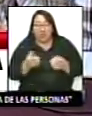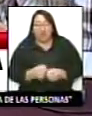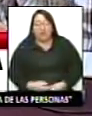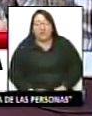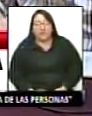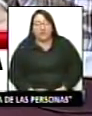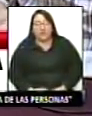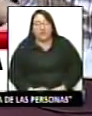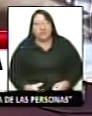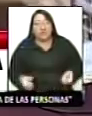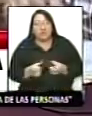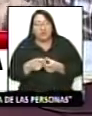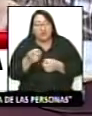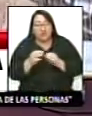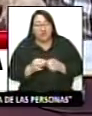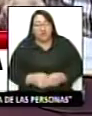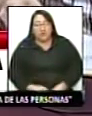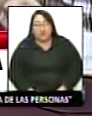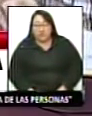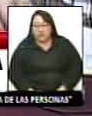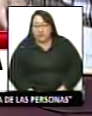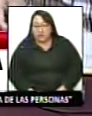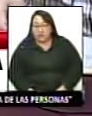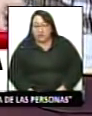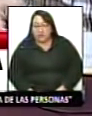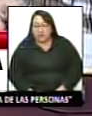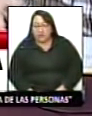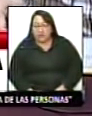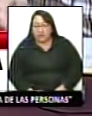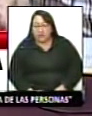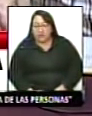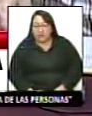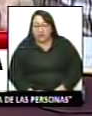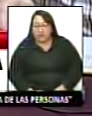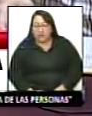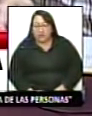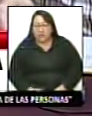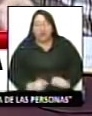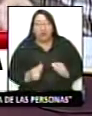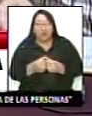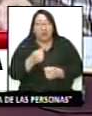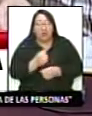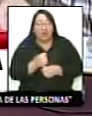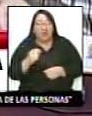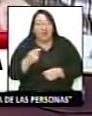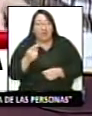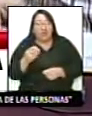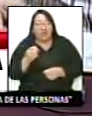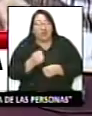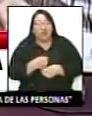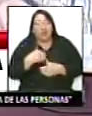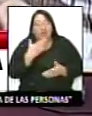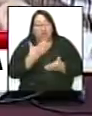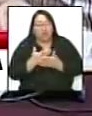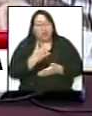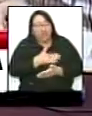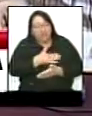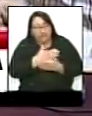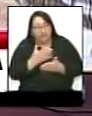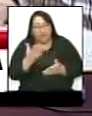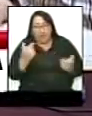de la Comisión de Economía y de este Grupo de Trabajo por Inversión y Generación de Empleo, les agradezco de todo corazón su